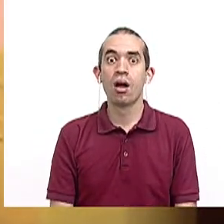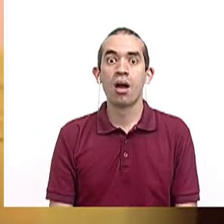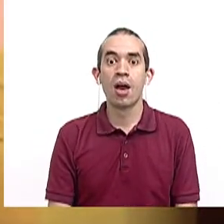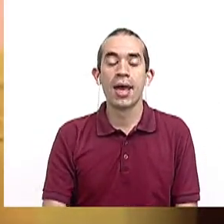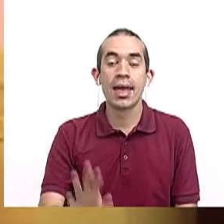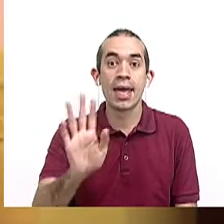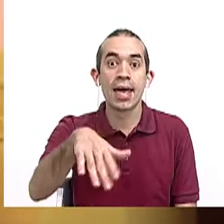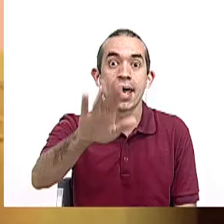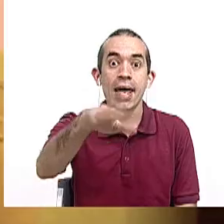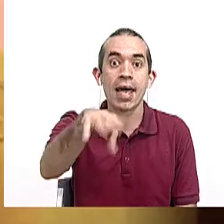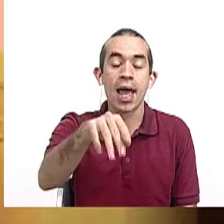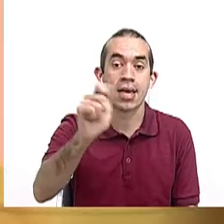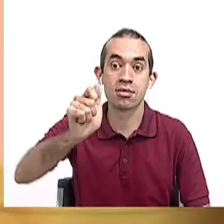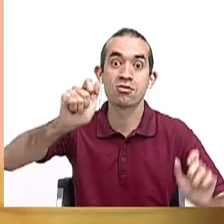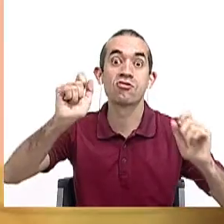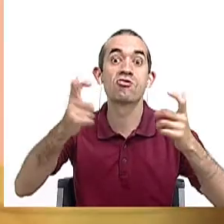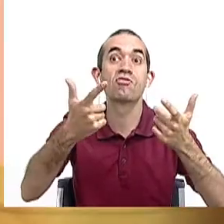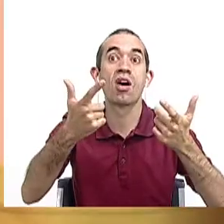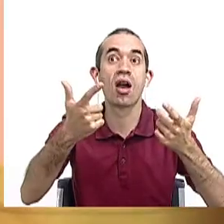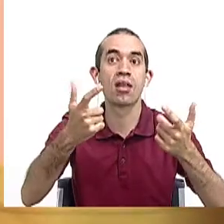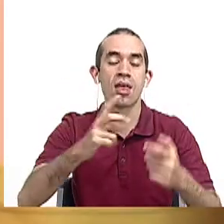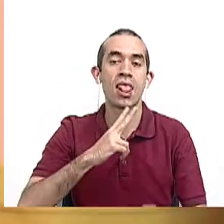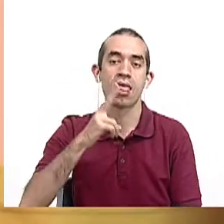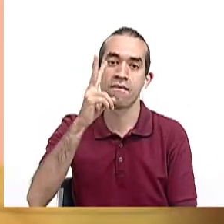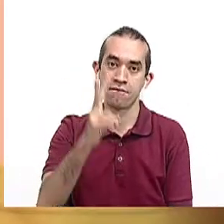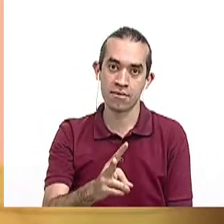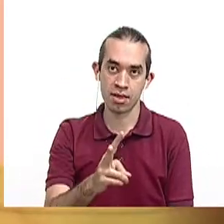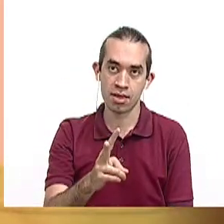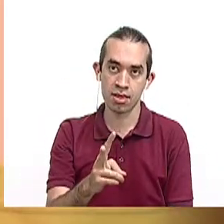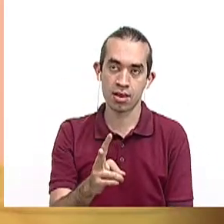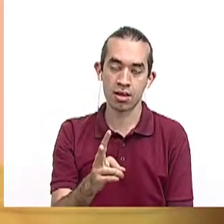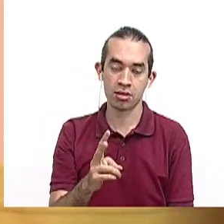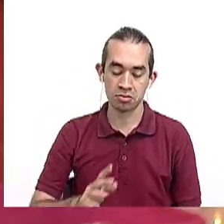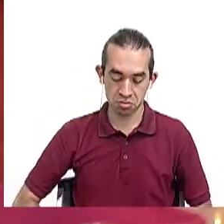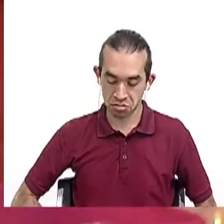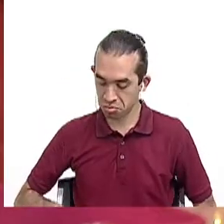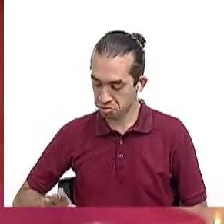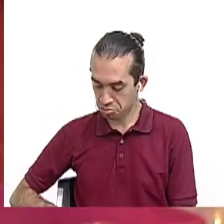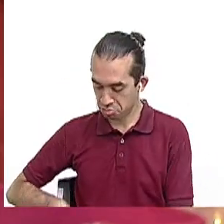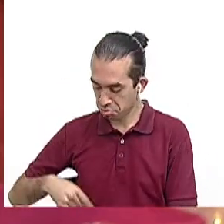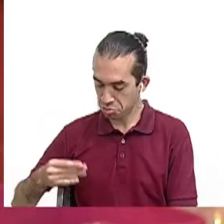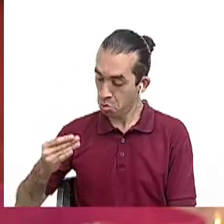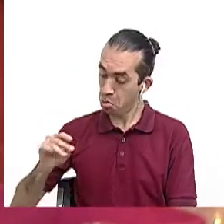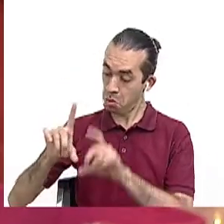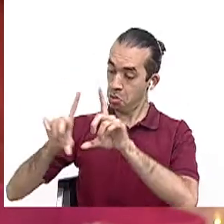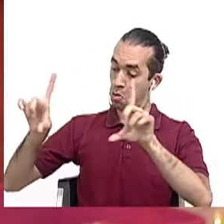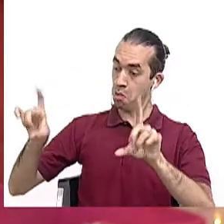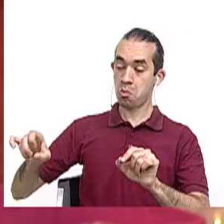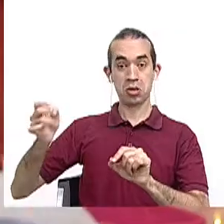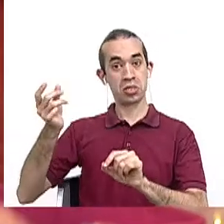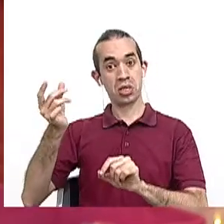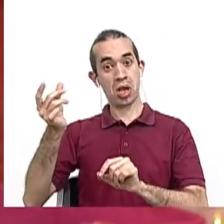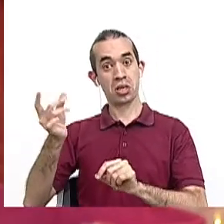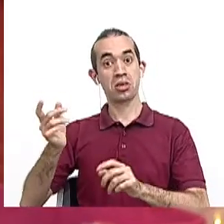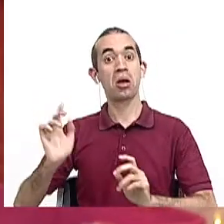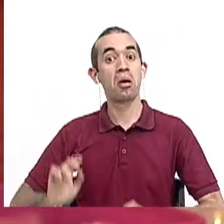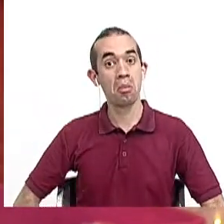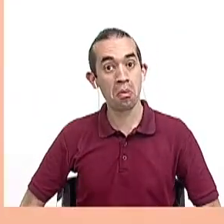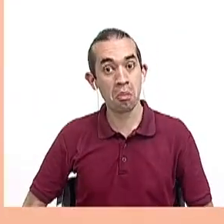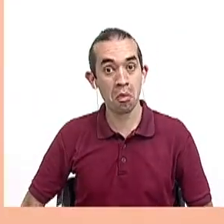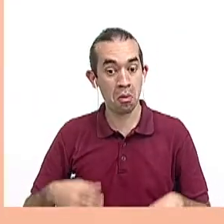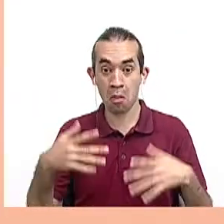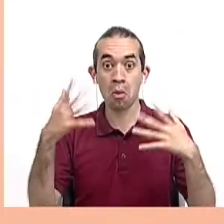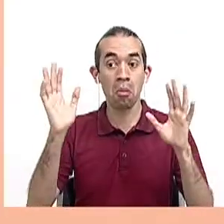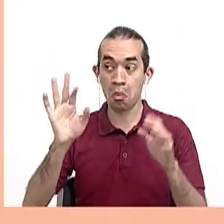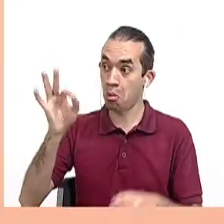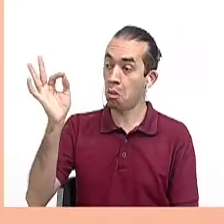¡Ey, qué suerte! De verdad, no hay nada mejor que a una le pase que esto. Encontrarse un billete en un pantalón o, bueno, en la